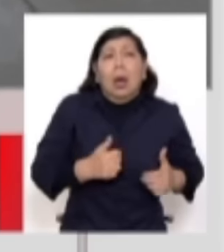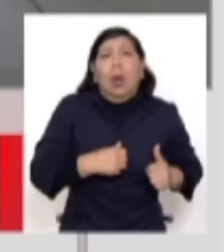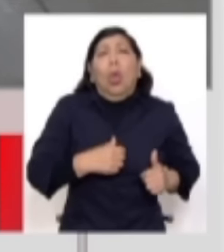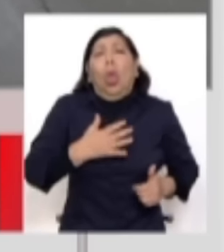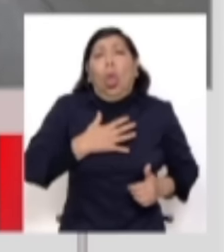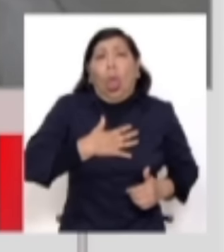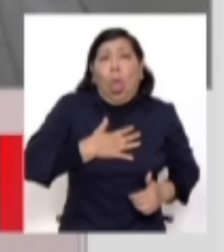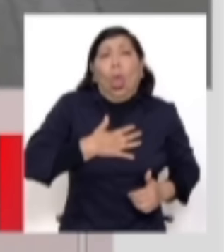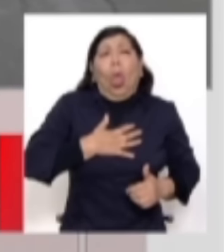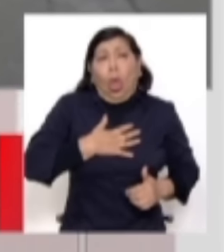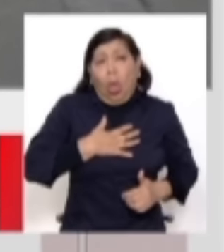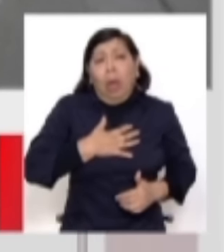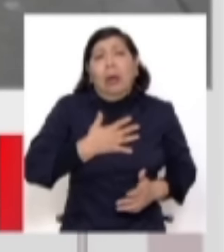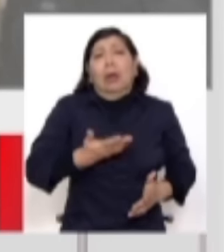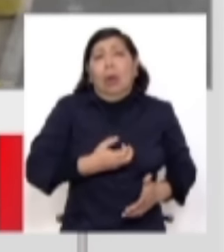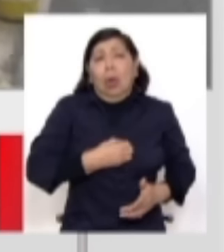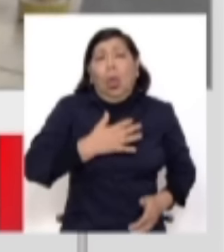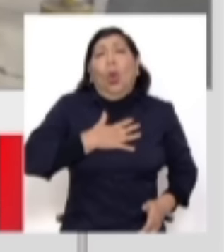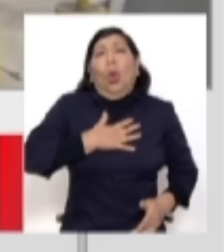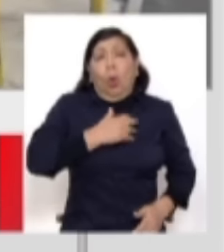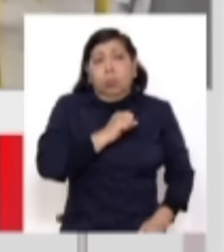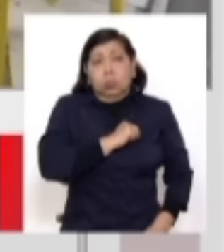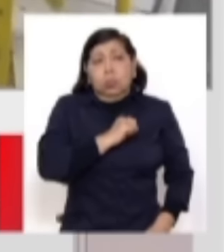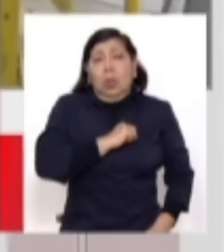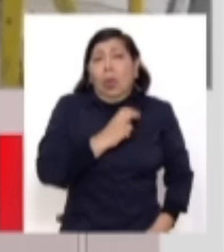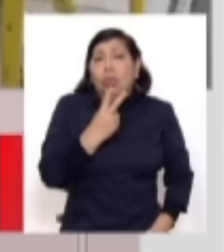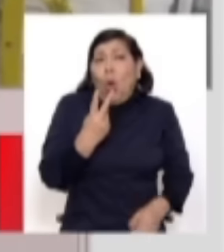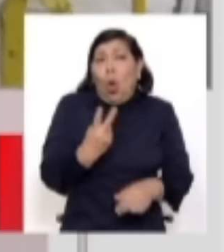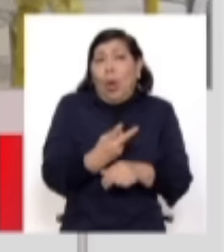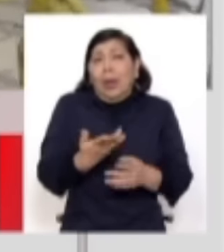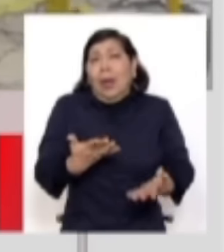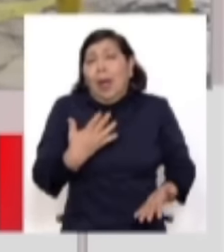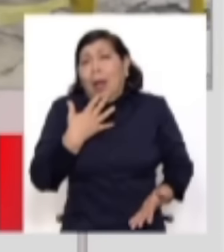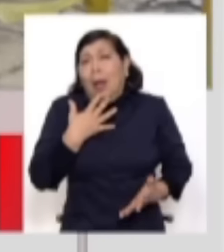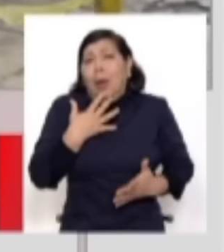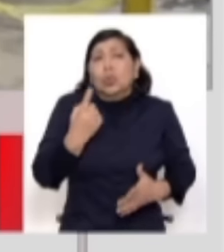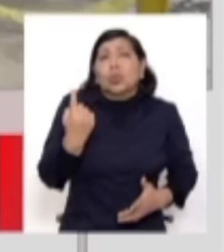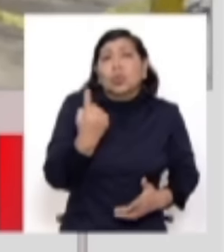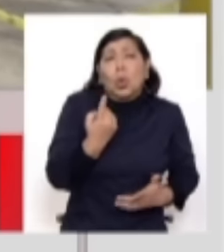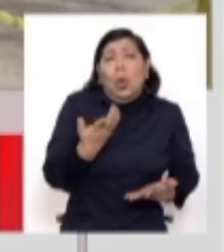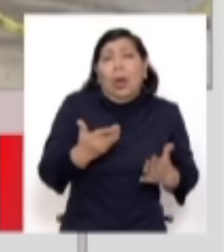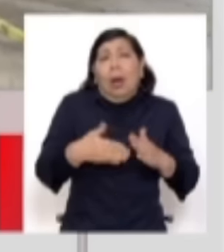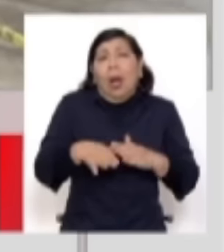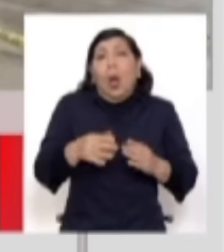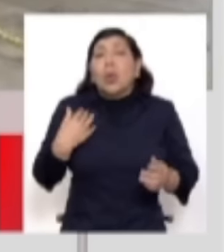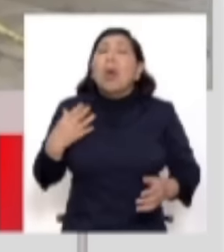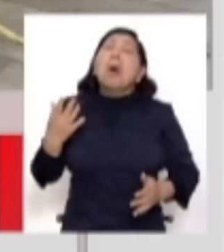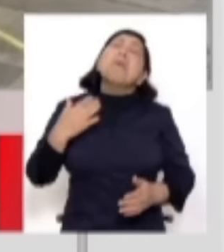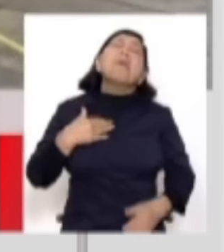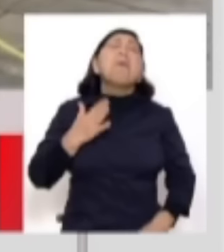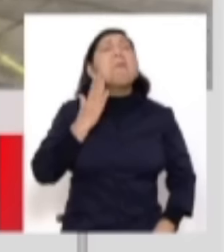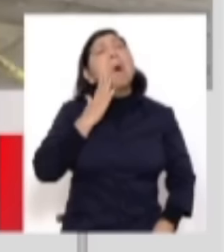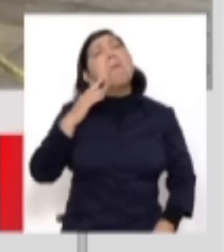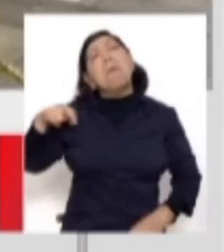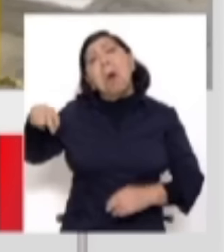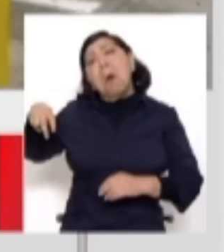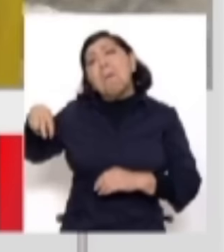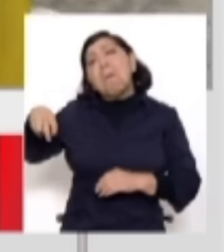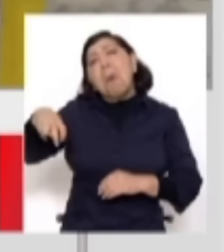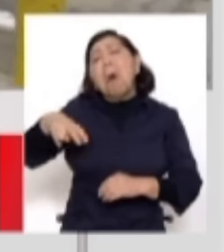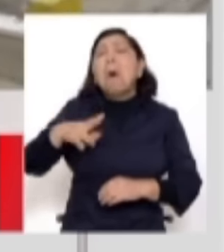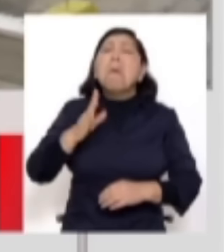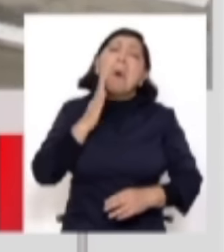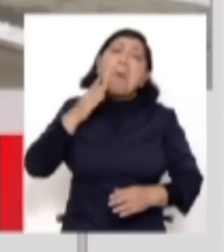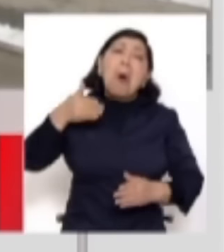de broncoespasmo, estaba que le da una taquicardia porque son 2 horas que prácticamente él ha estado solo hasta que yo llegara, porque no he estado cerca de la